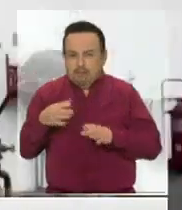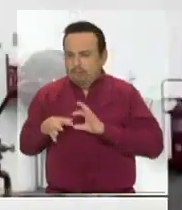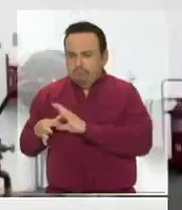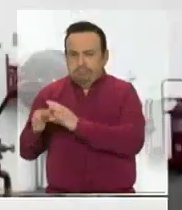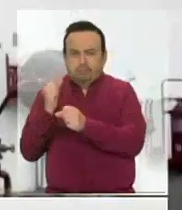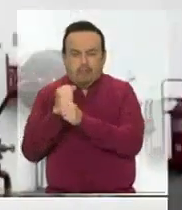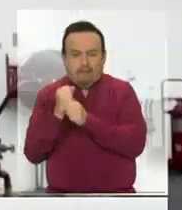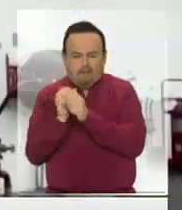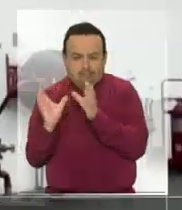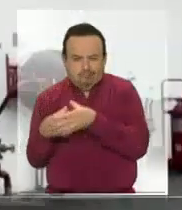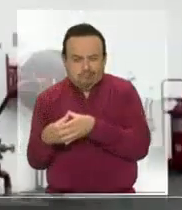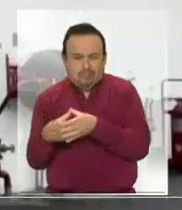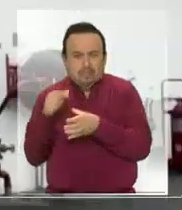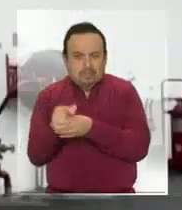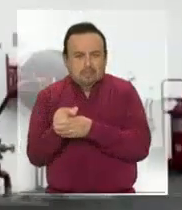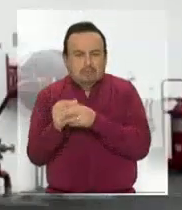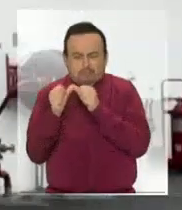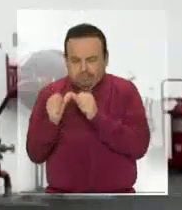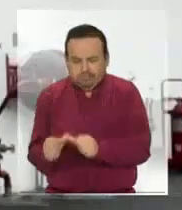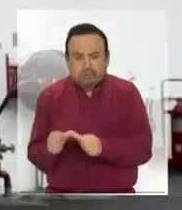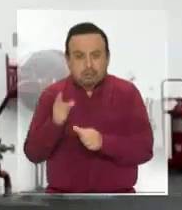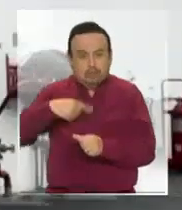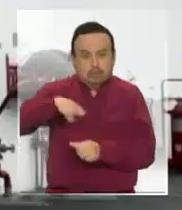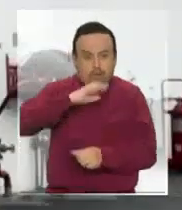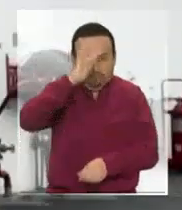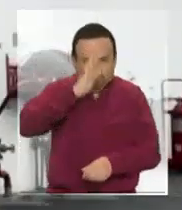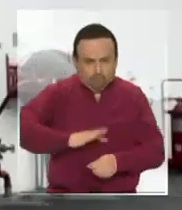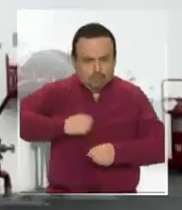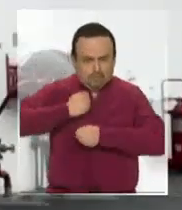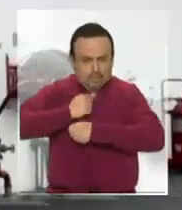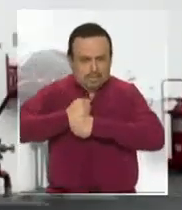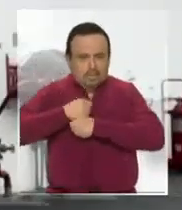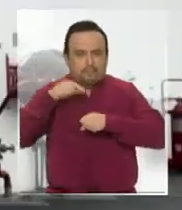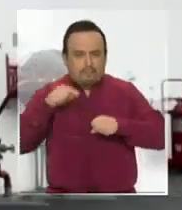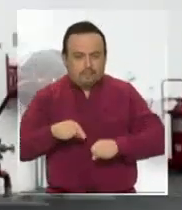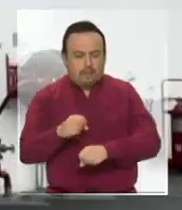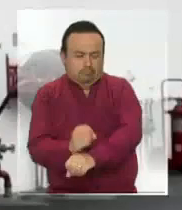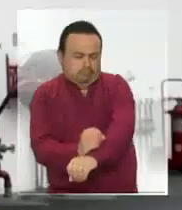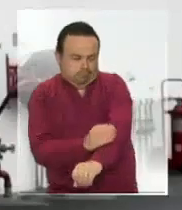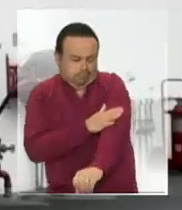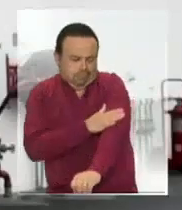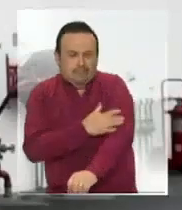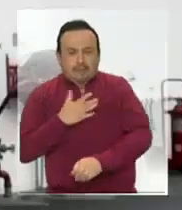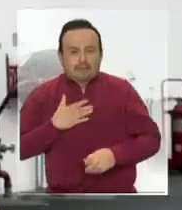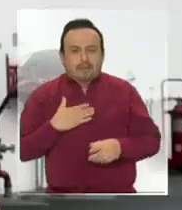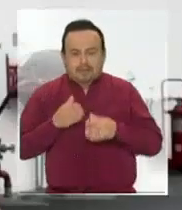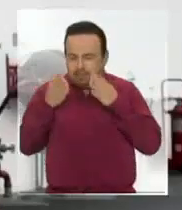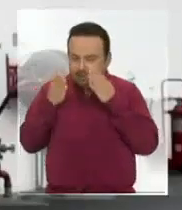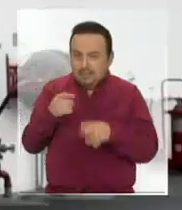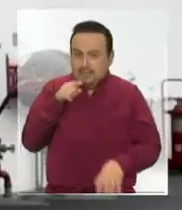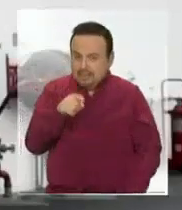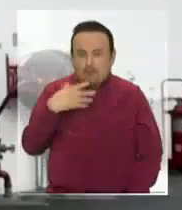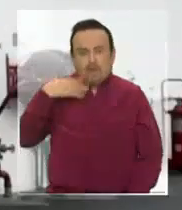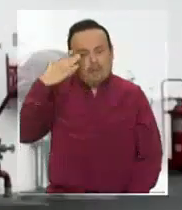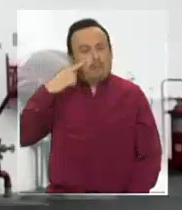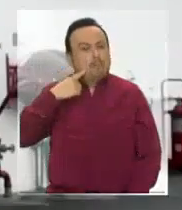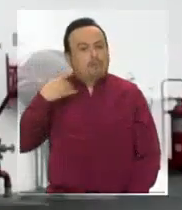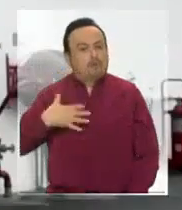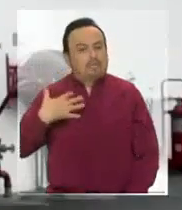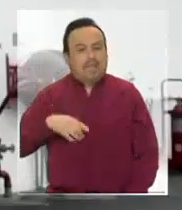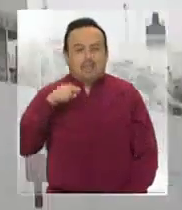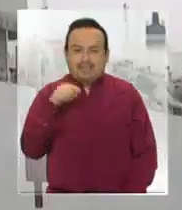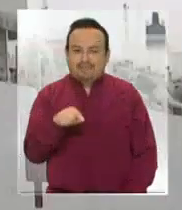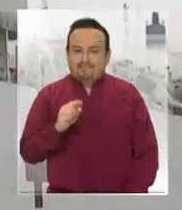equipo, la constancia y el hecho de que la mayoría de todos aquí tienen compasión. Y creo que es un factor muy importante para